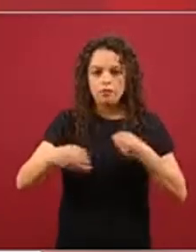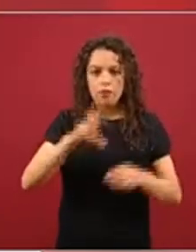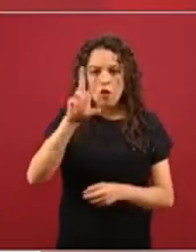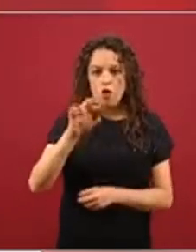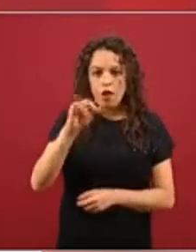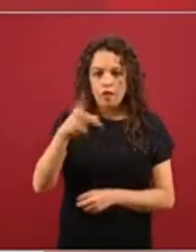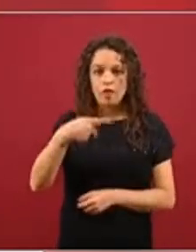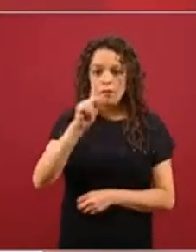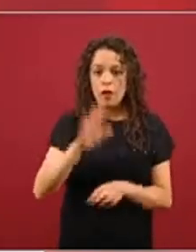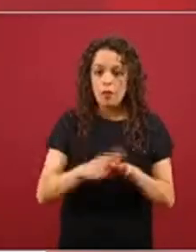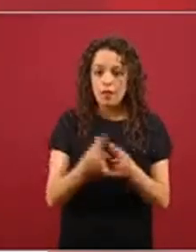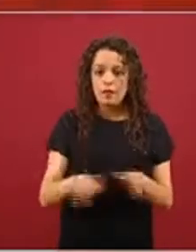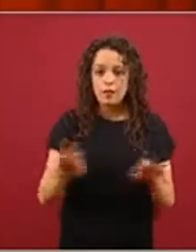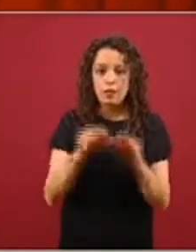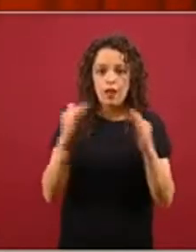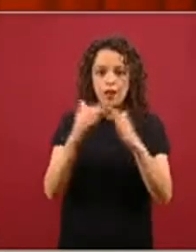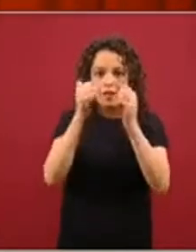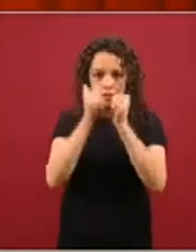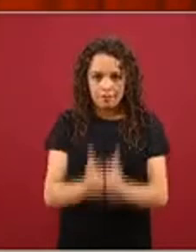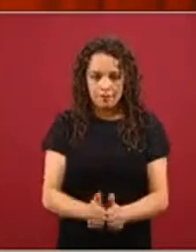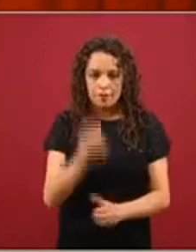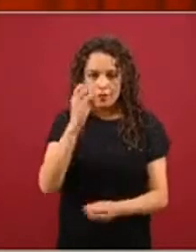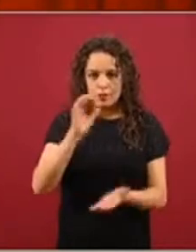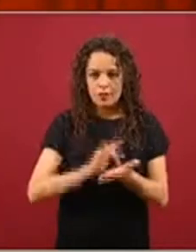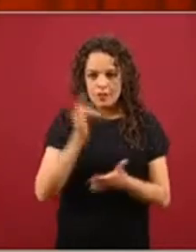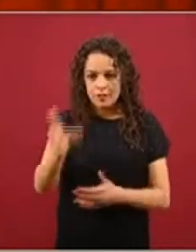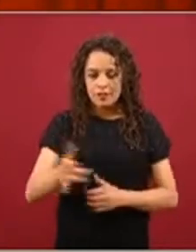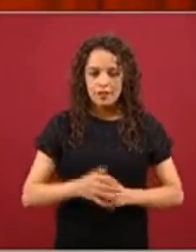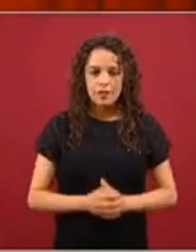casa. Muchas gracias.